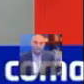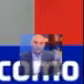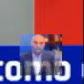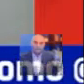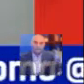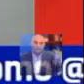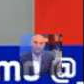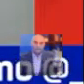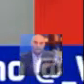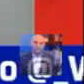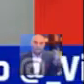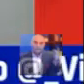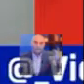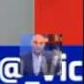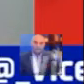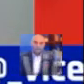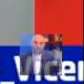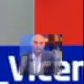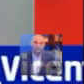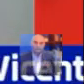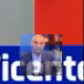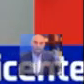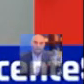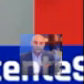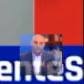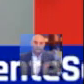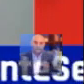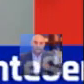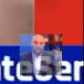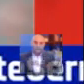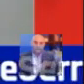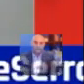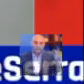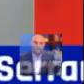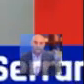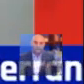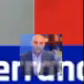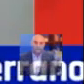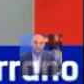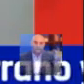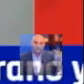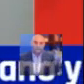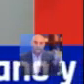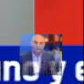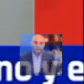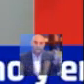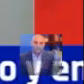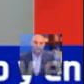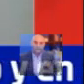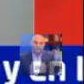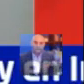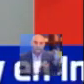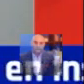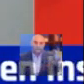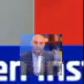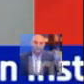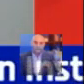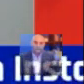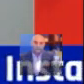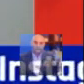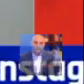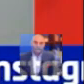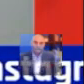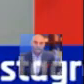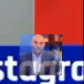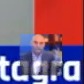profetizaban y que se derrumbaron y que los están aplastando, y están ahí pálidos